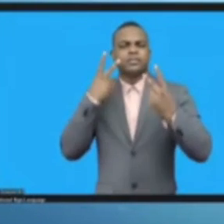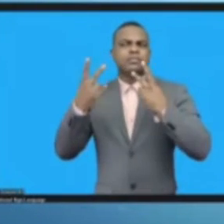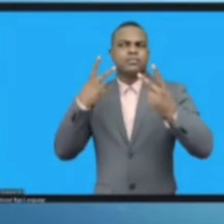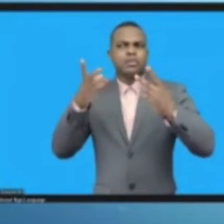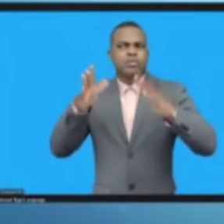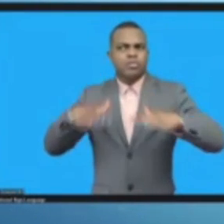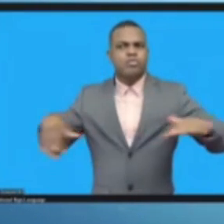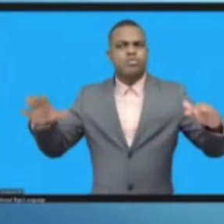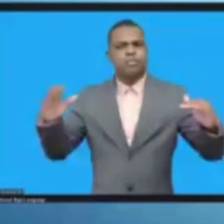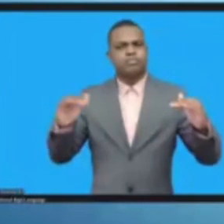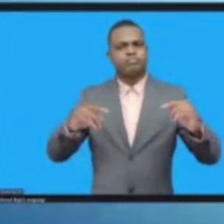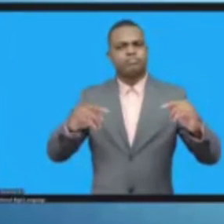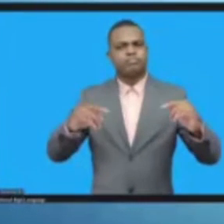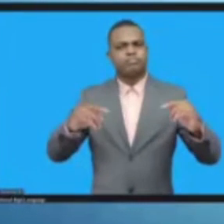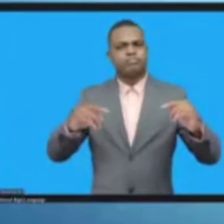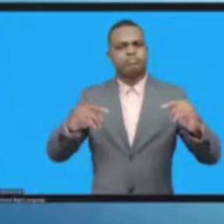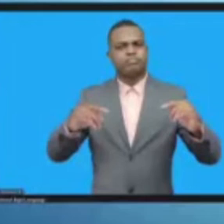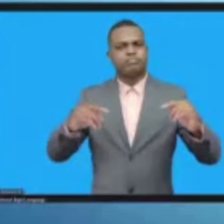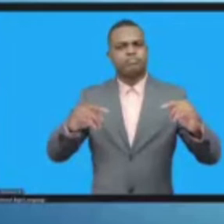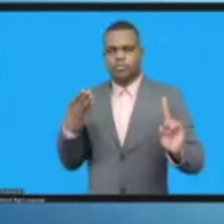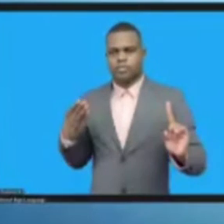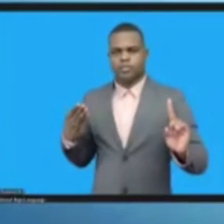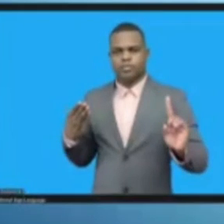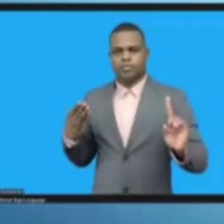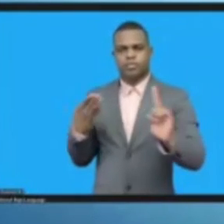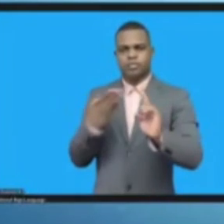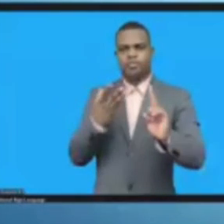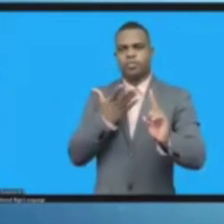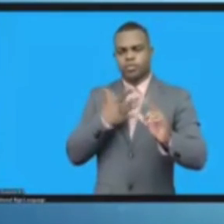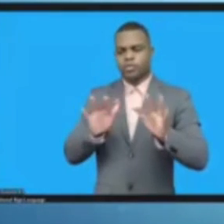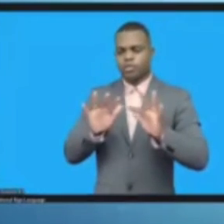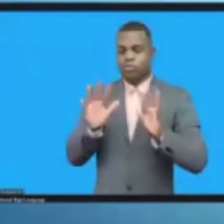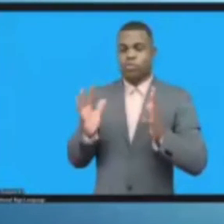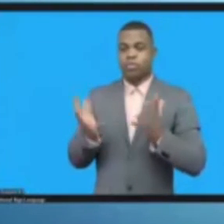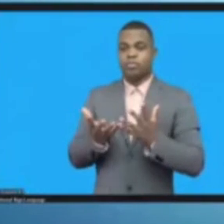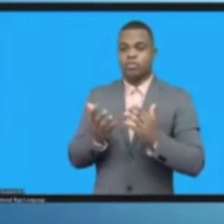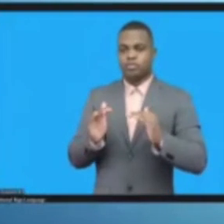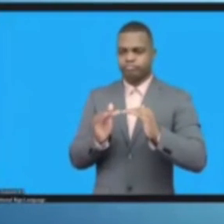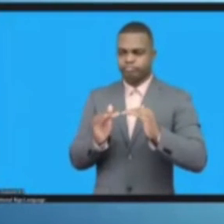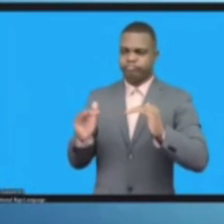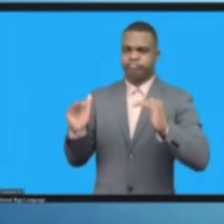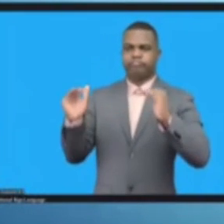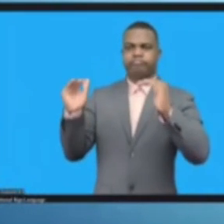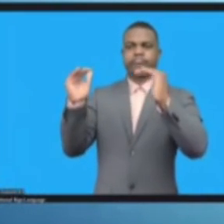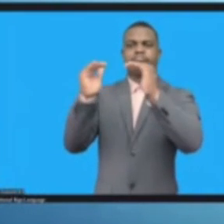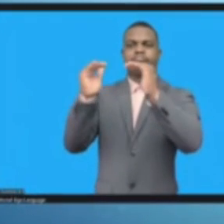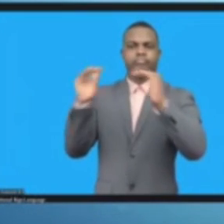niveles ya sea que se trate mediante la mejora de las normas a nivel global